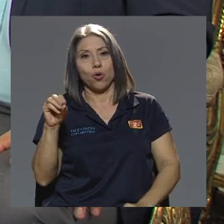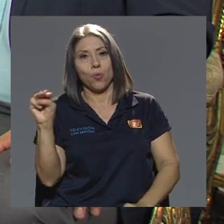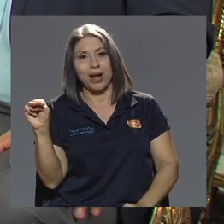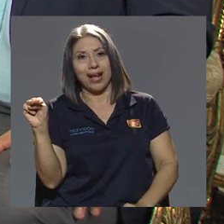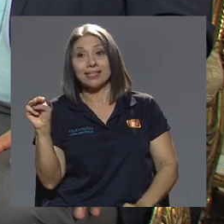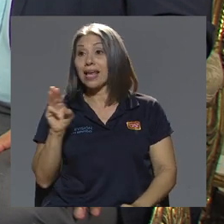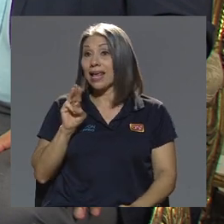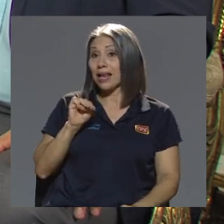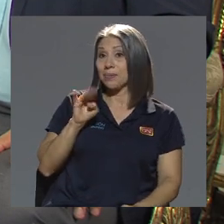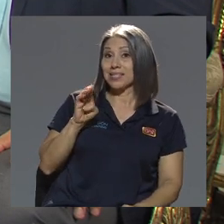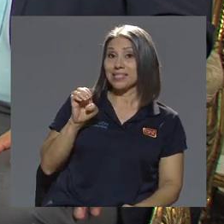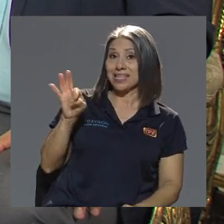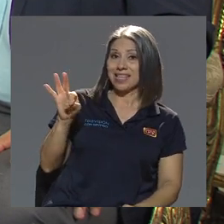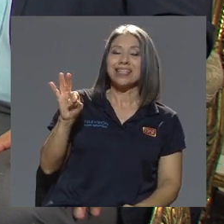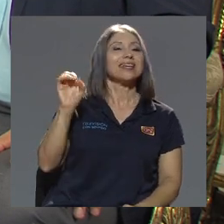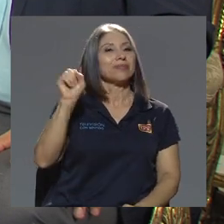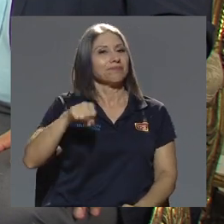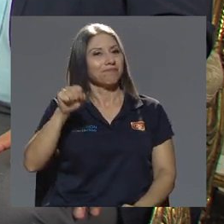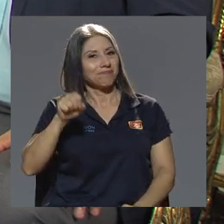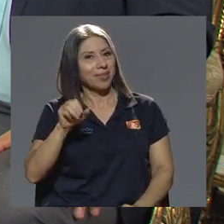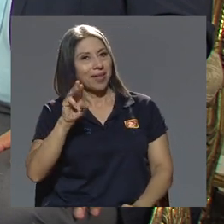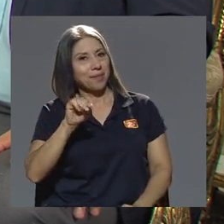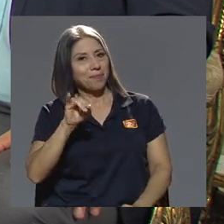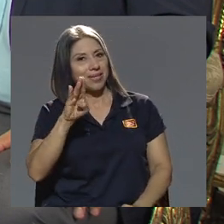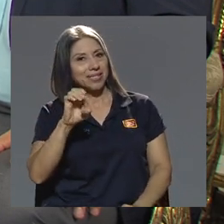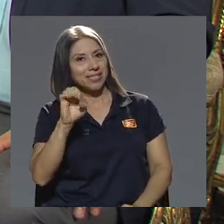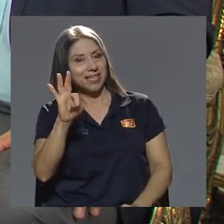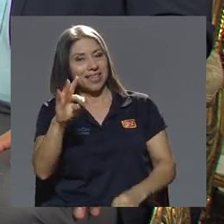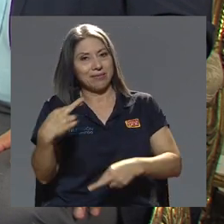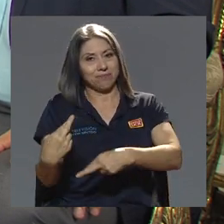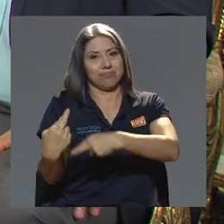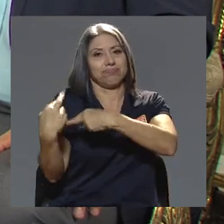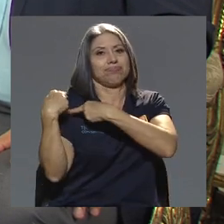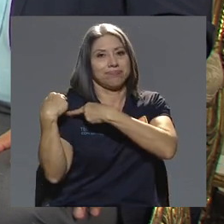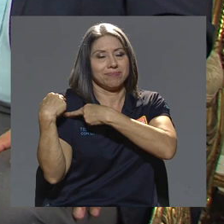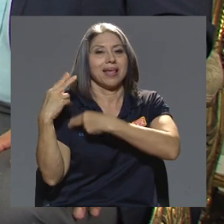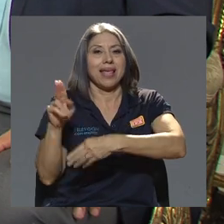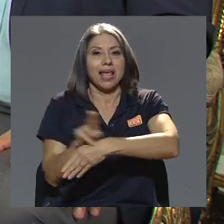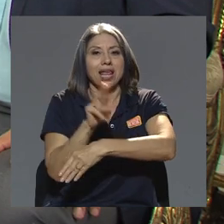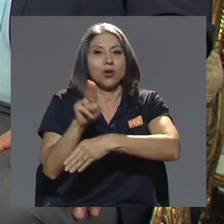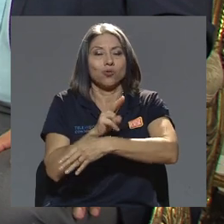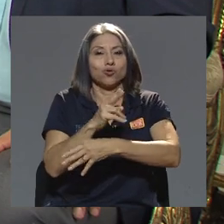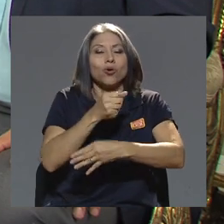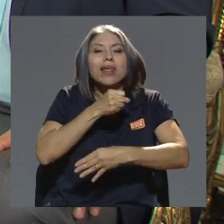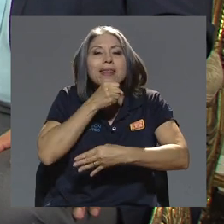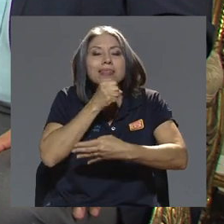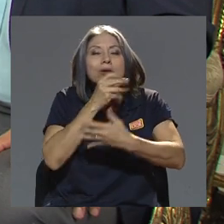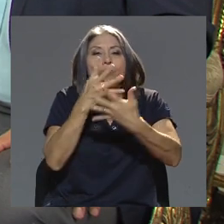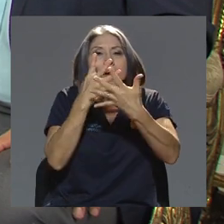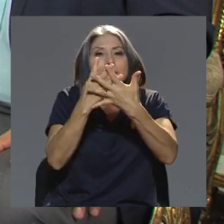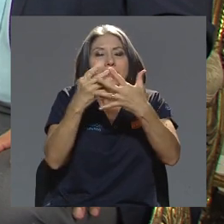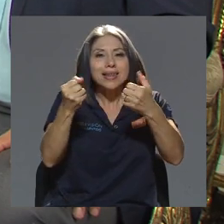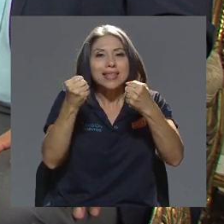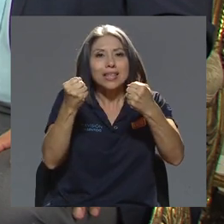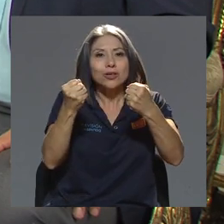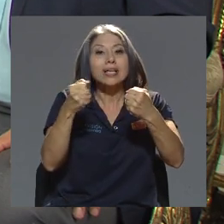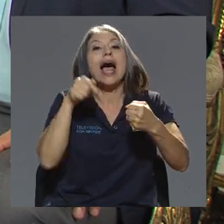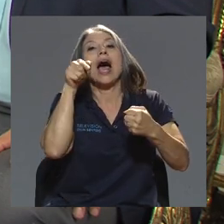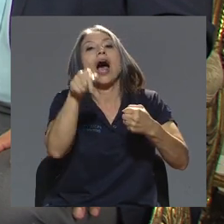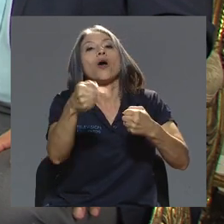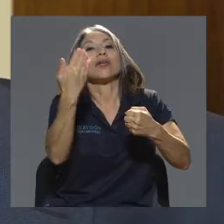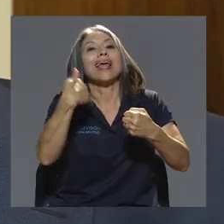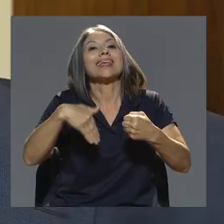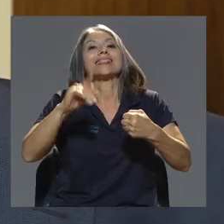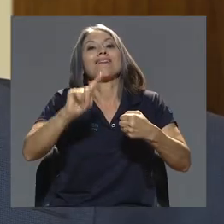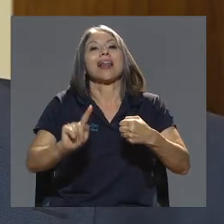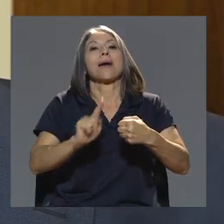MISIT, era el MISIT que tenía a su cargo el uso de la penitenciaría, aunque en la antigua penitenciaría, aunque ahí estaba la primera comisaría.